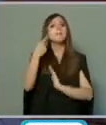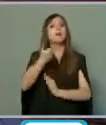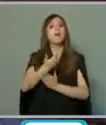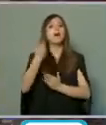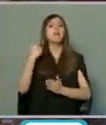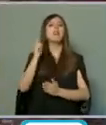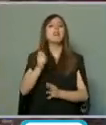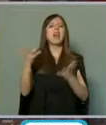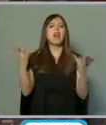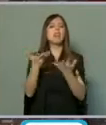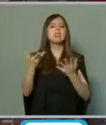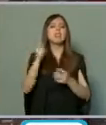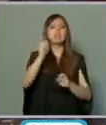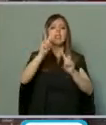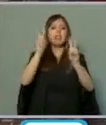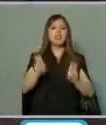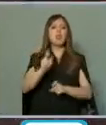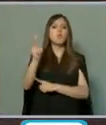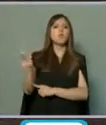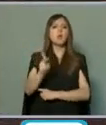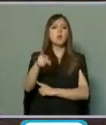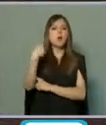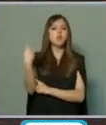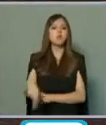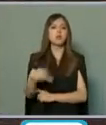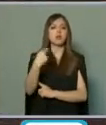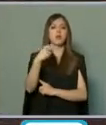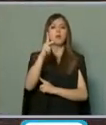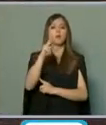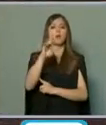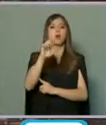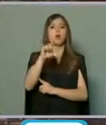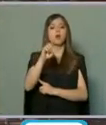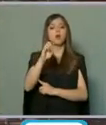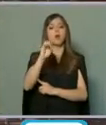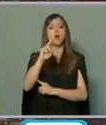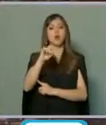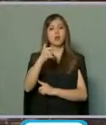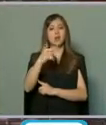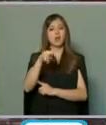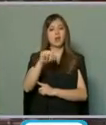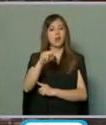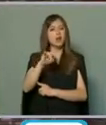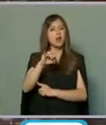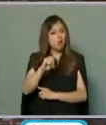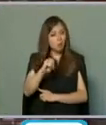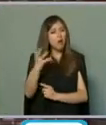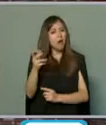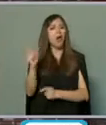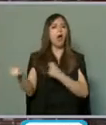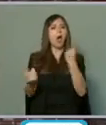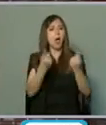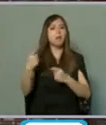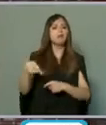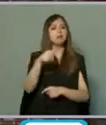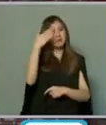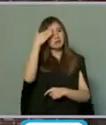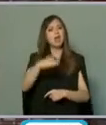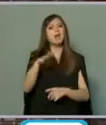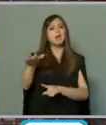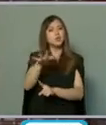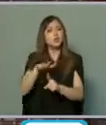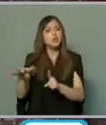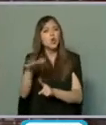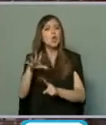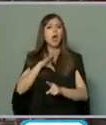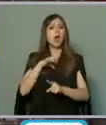el tema de pueblos originarios. Claro. Nosotros a nivel constitucional tenemos reconocidos ciertas ciertas zonas donde hay